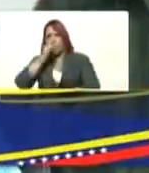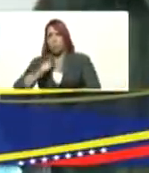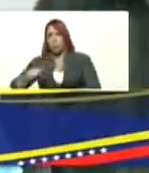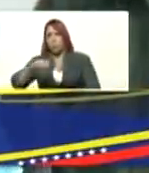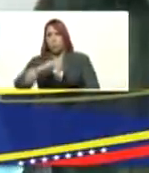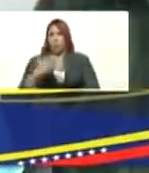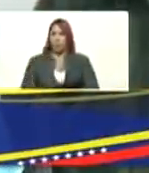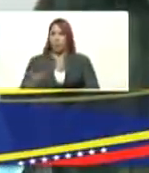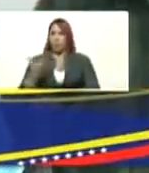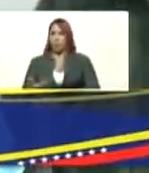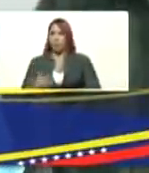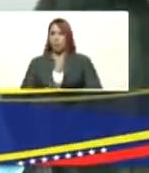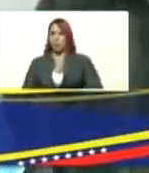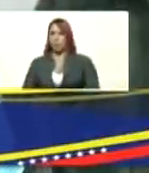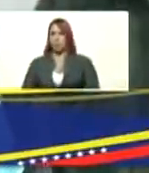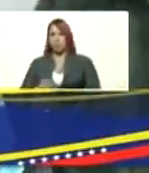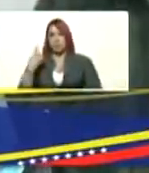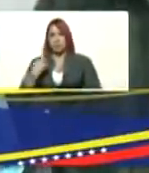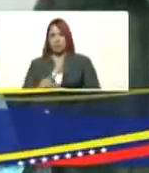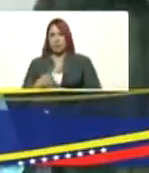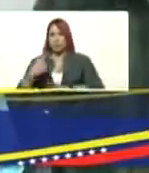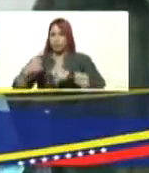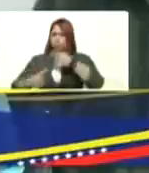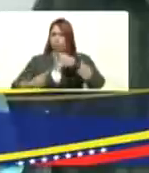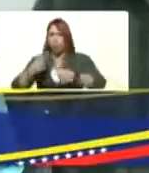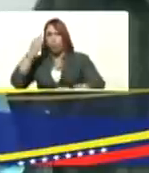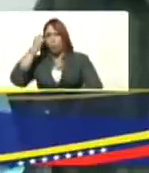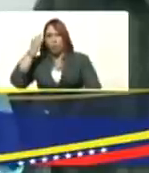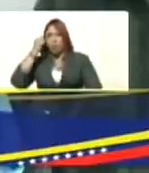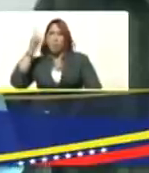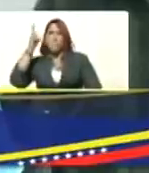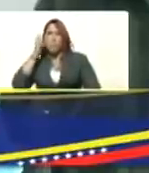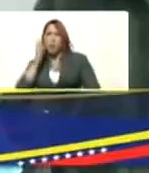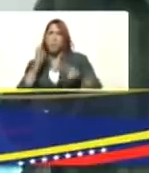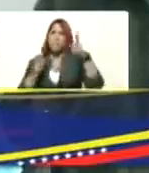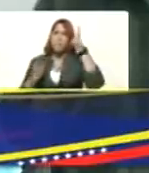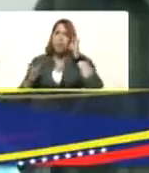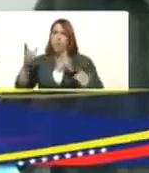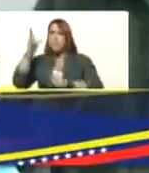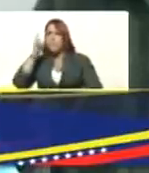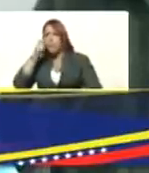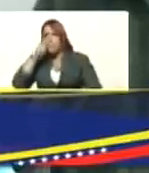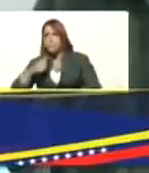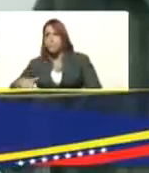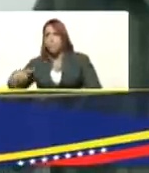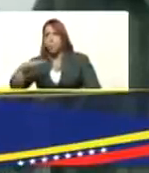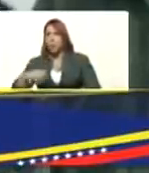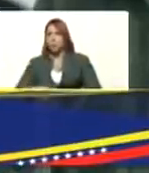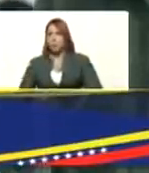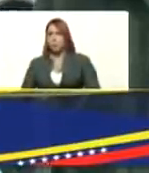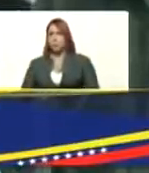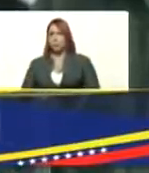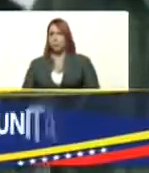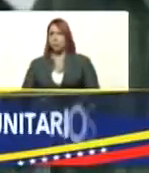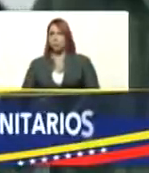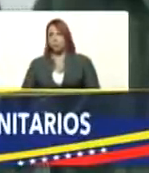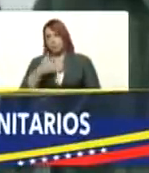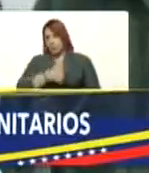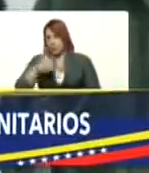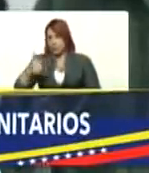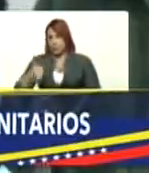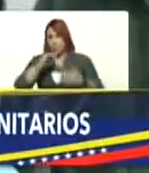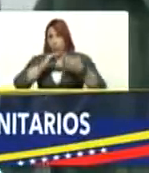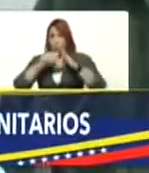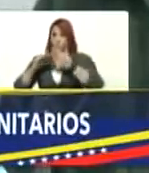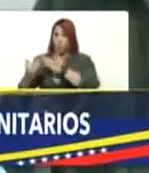importante. Hay que estar todos los días escuchando al pueblo. El pueblo en cada comunidad